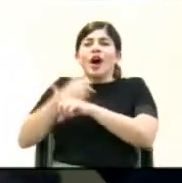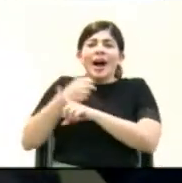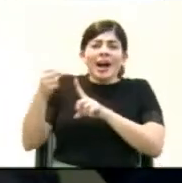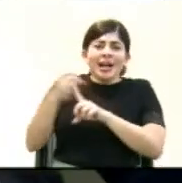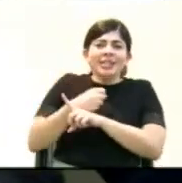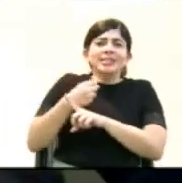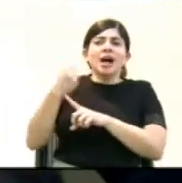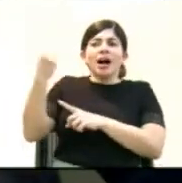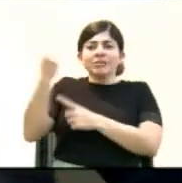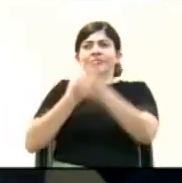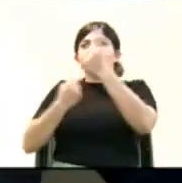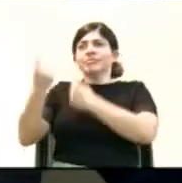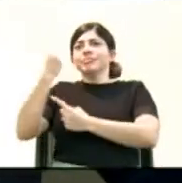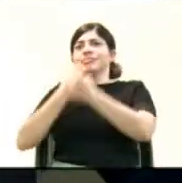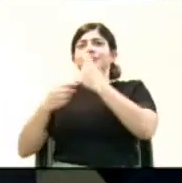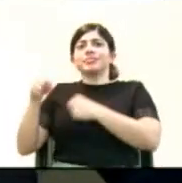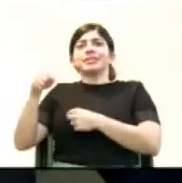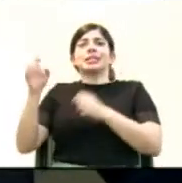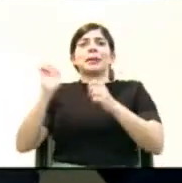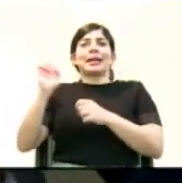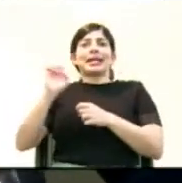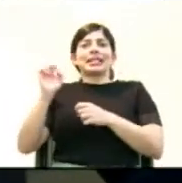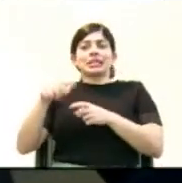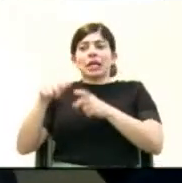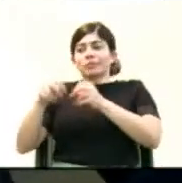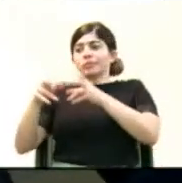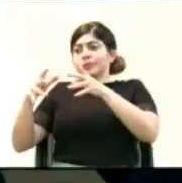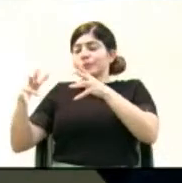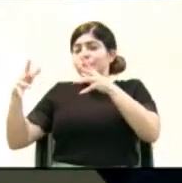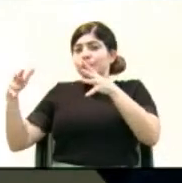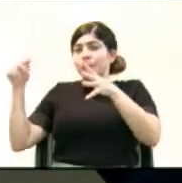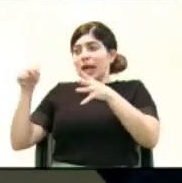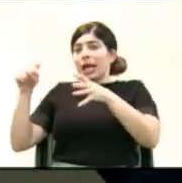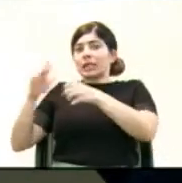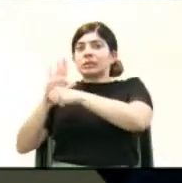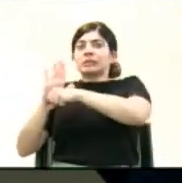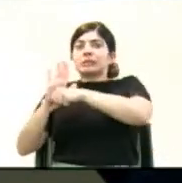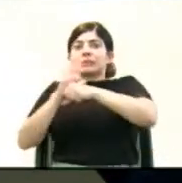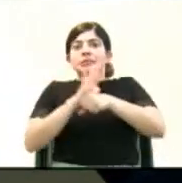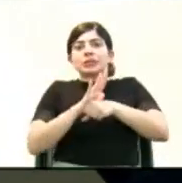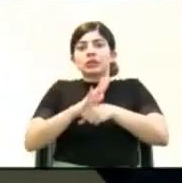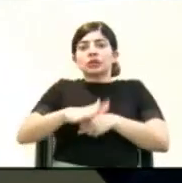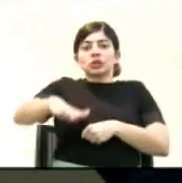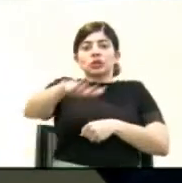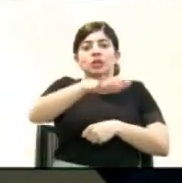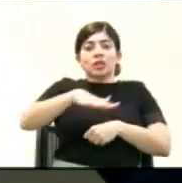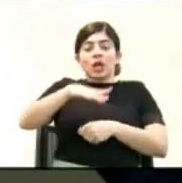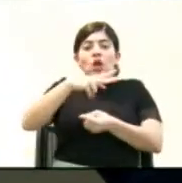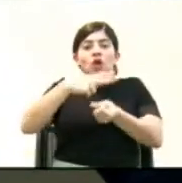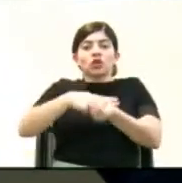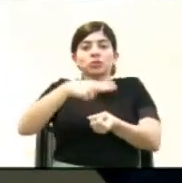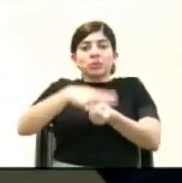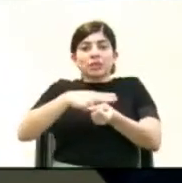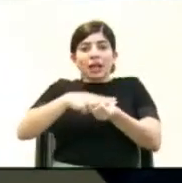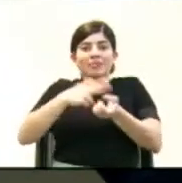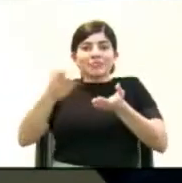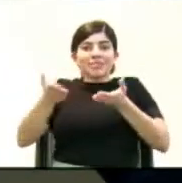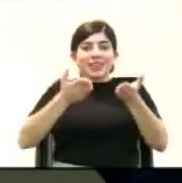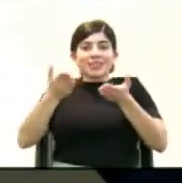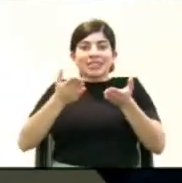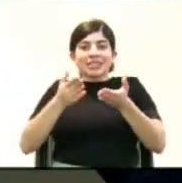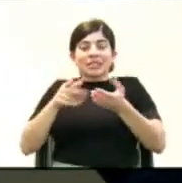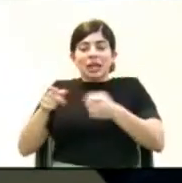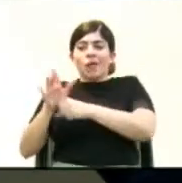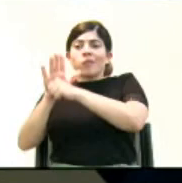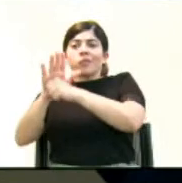violencia que están llegando a nuestros servicios de emergencia. Y esto está presionando a nuestro servicio hospitalario de